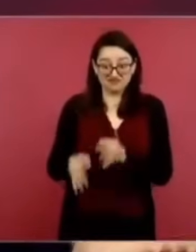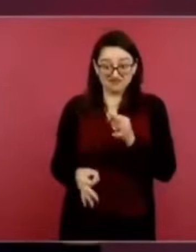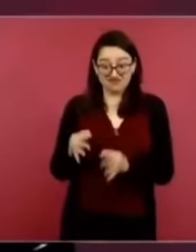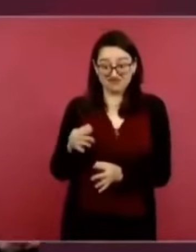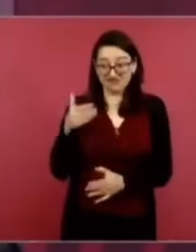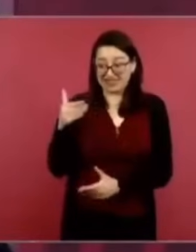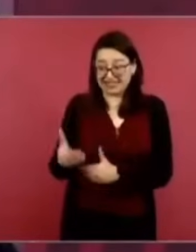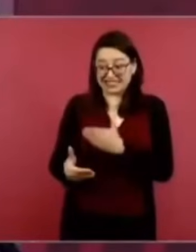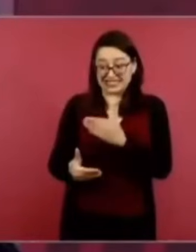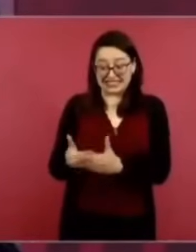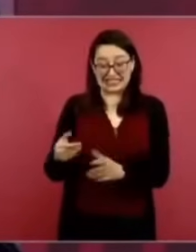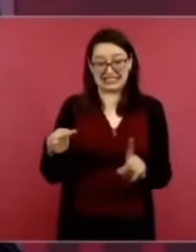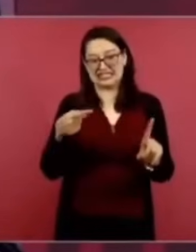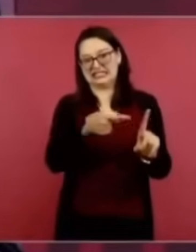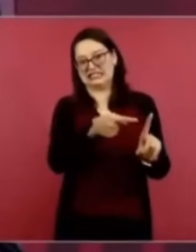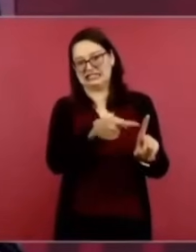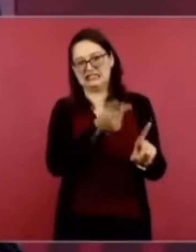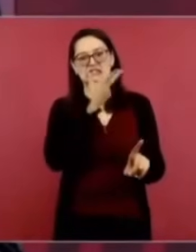malestar, ¿no?,